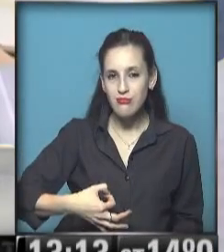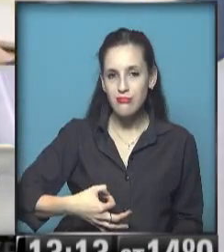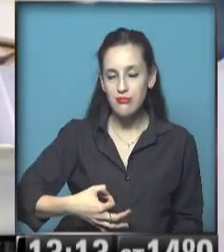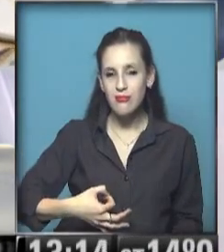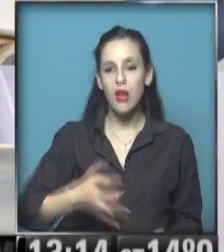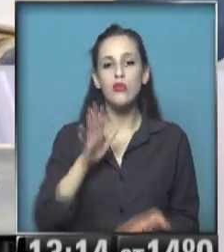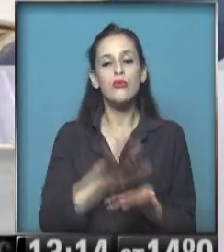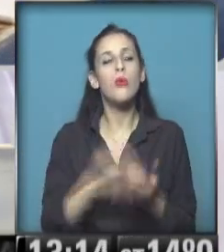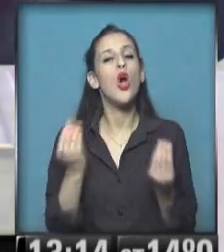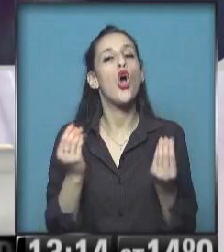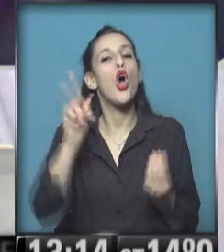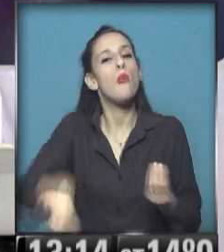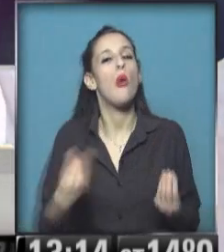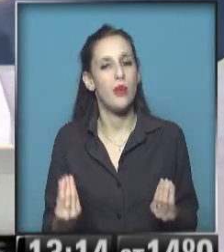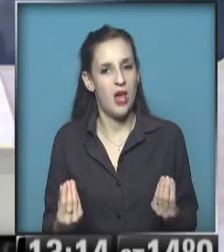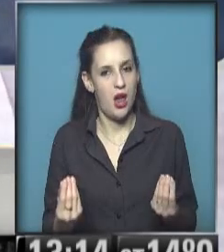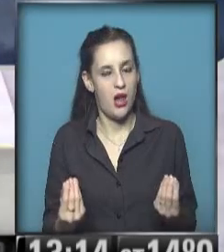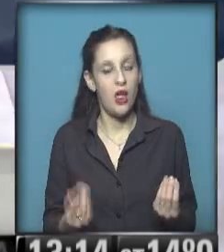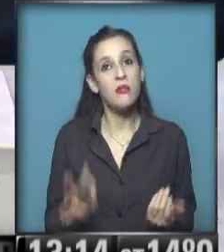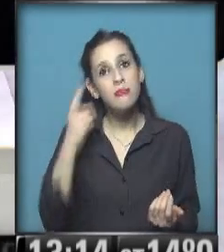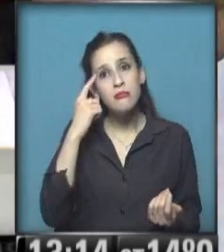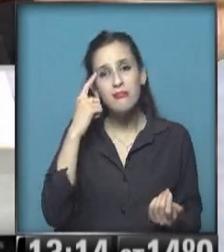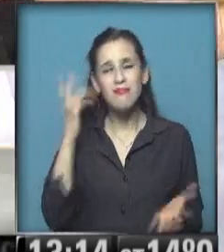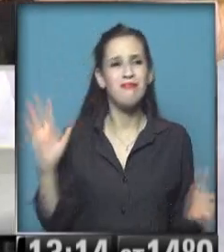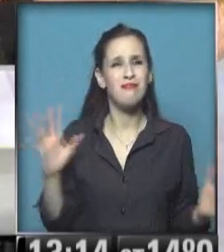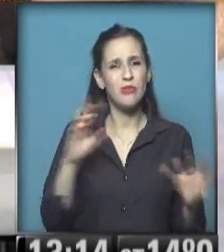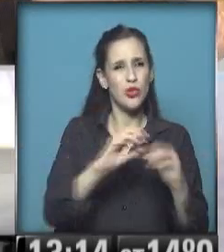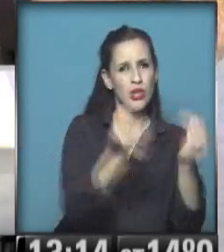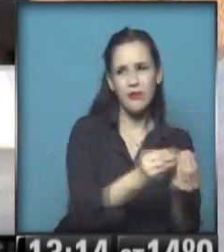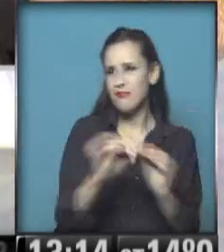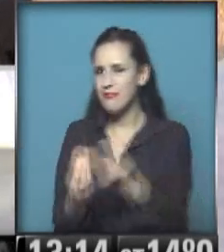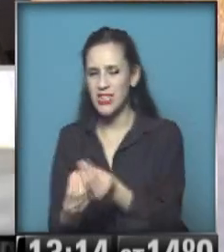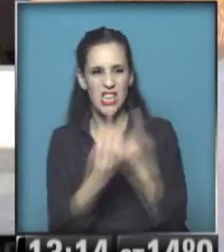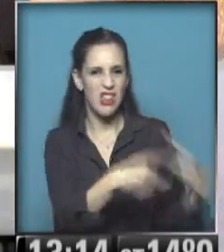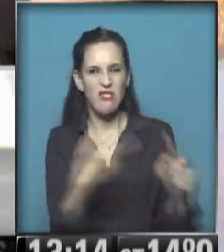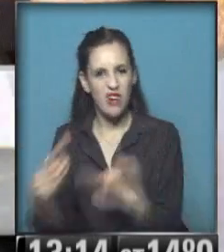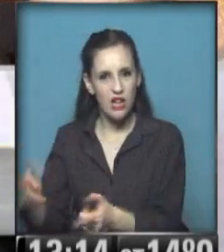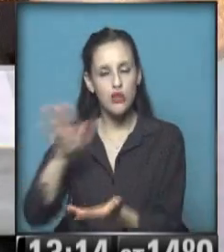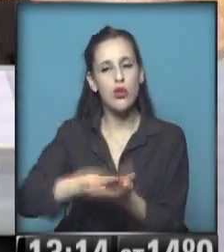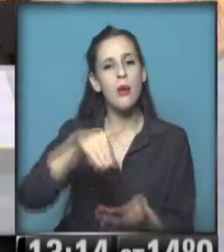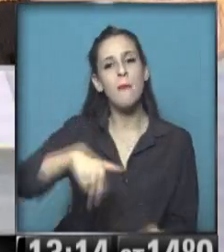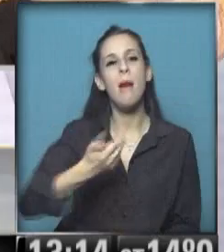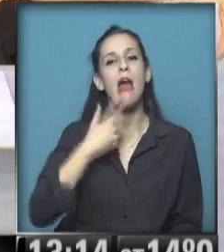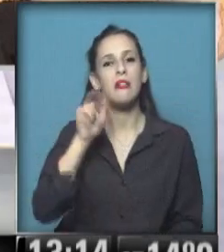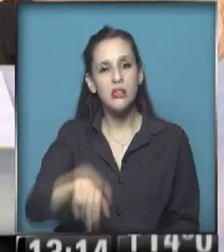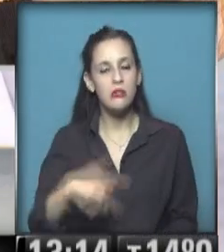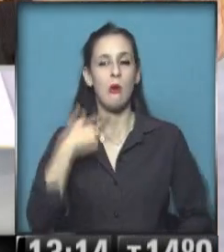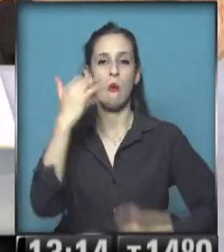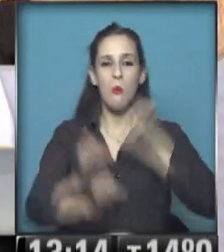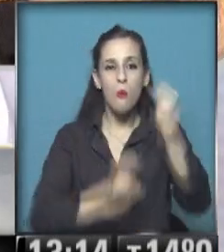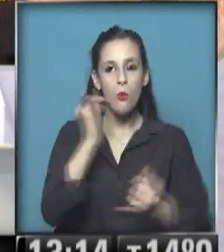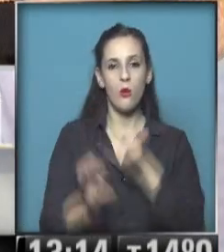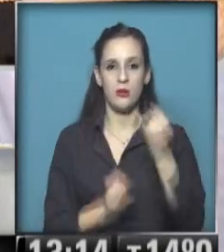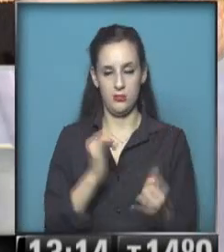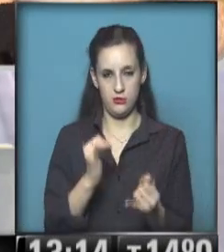haber ocurrido, llegamos a conclusiones completamente diferentes a las que Martín Lanata quiso hacer saber, quién sabe